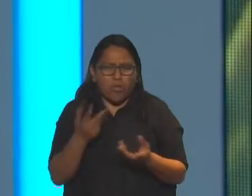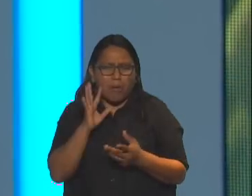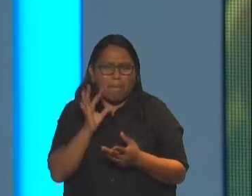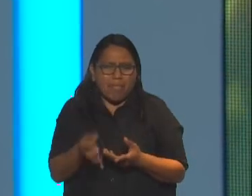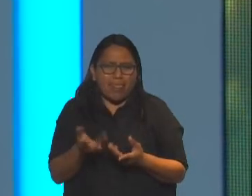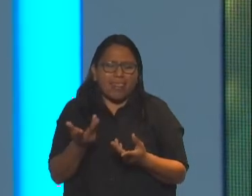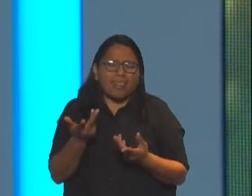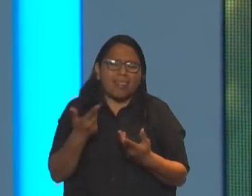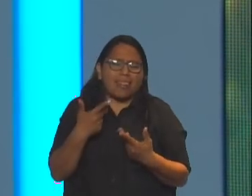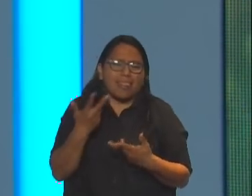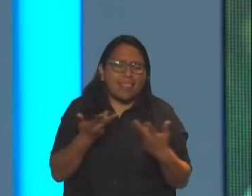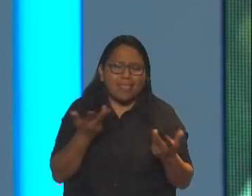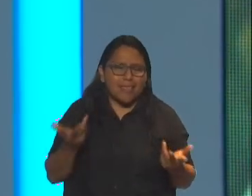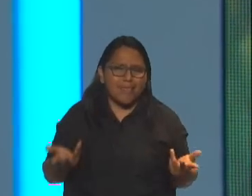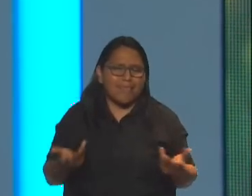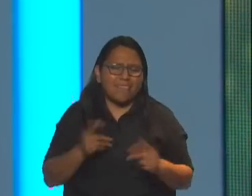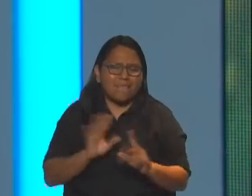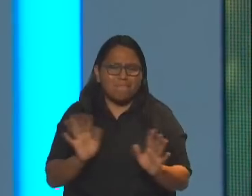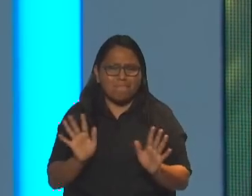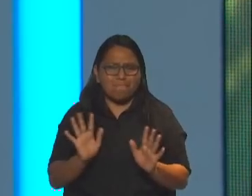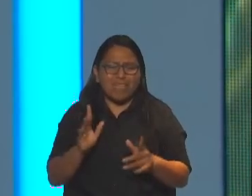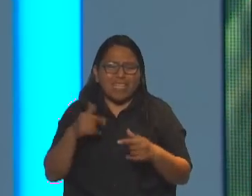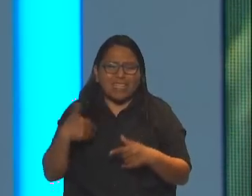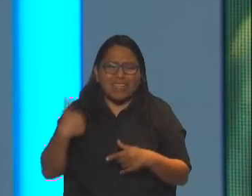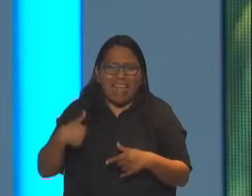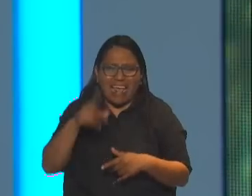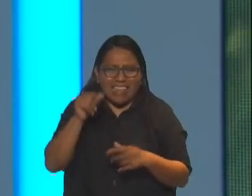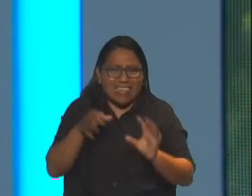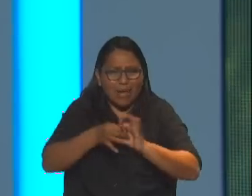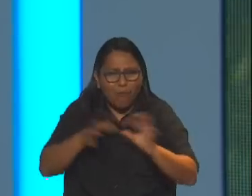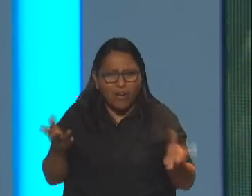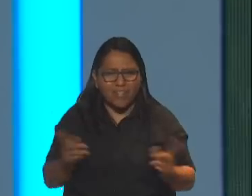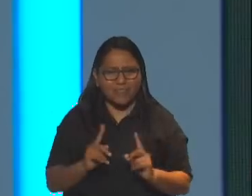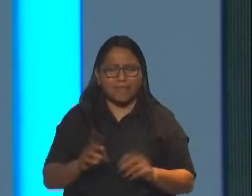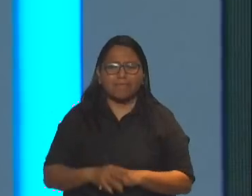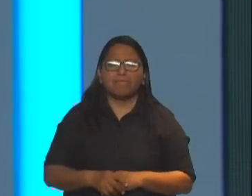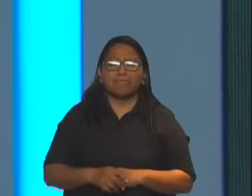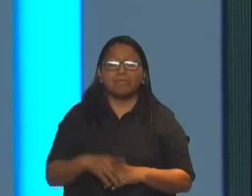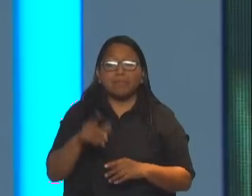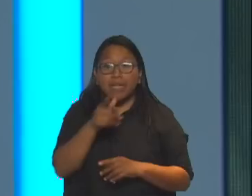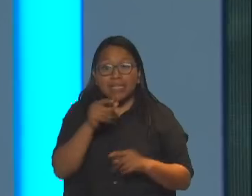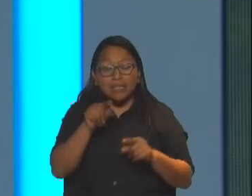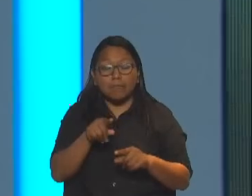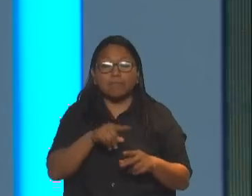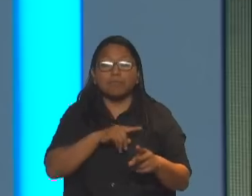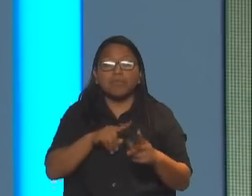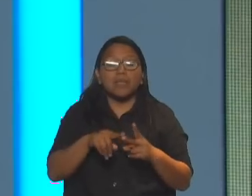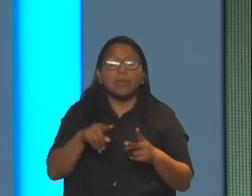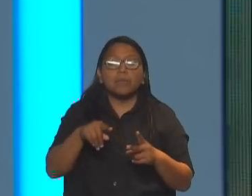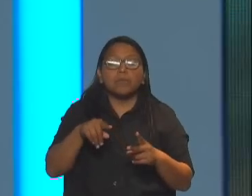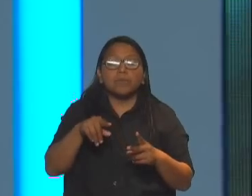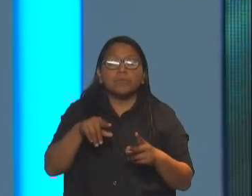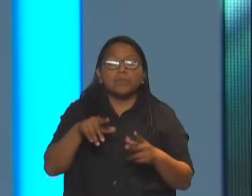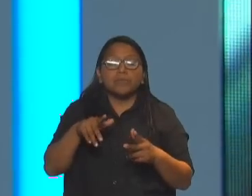impunidad discursiva que no corresponde en una república en una democracia yo creo que eso es una cosa y la otra es que están calificando